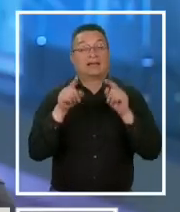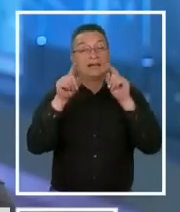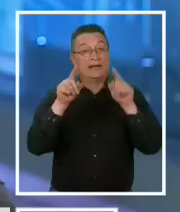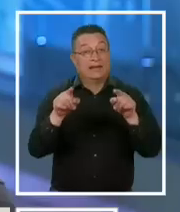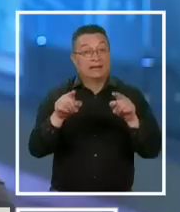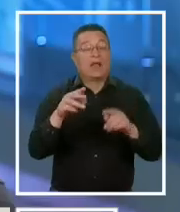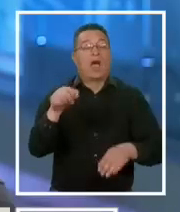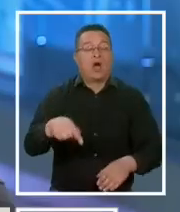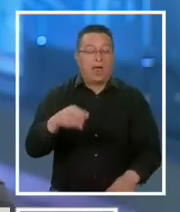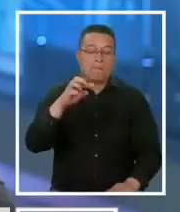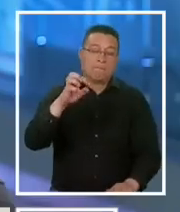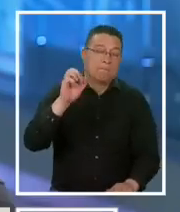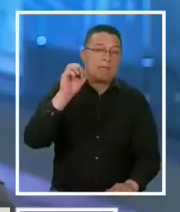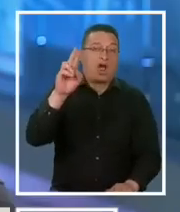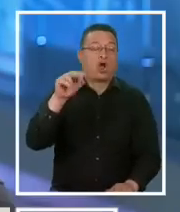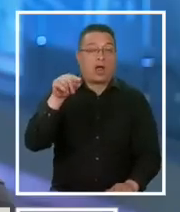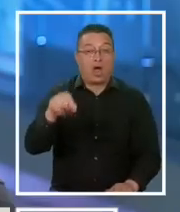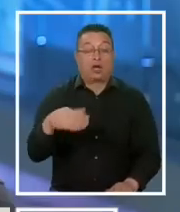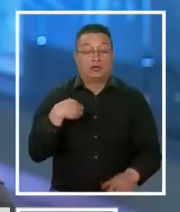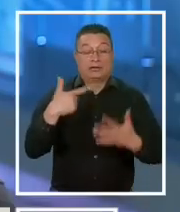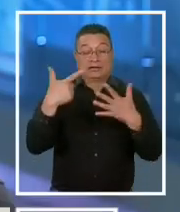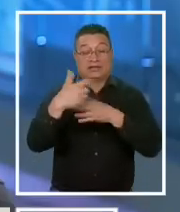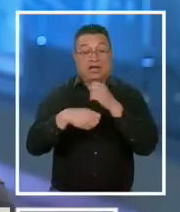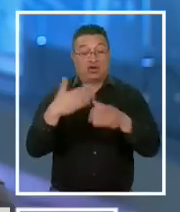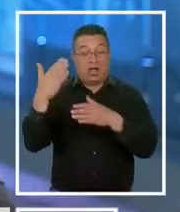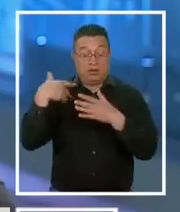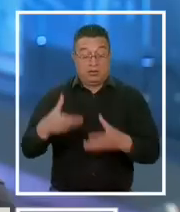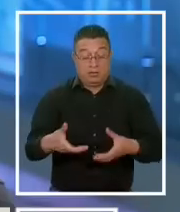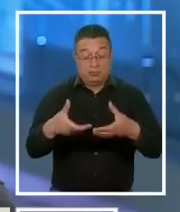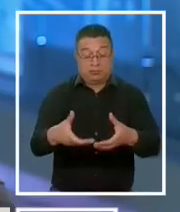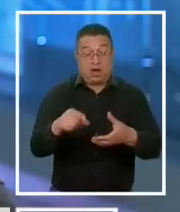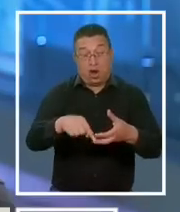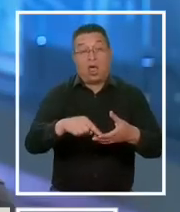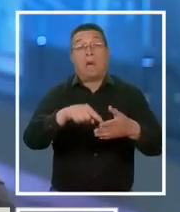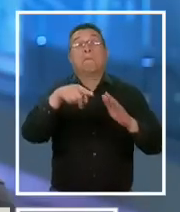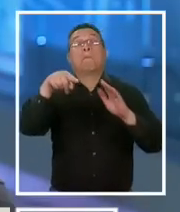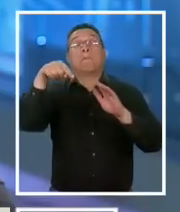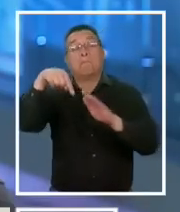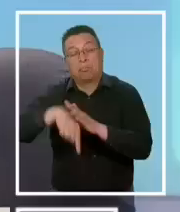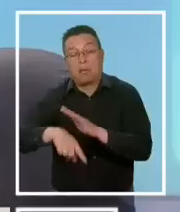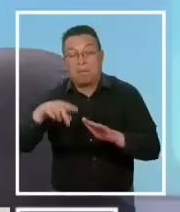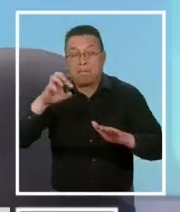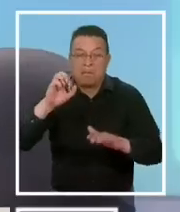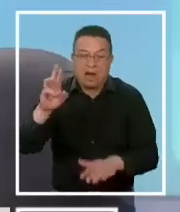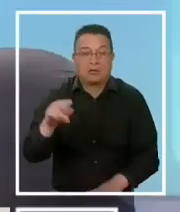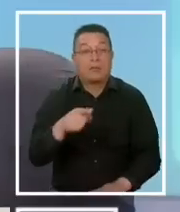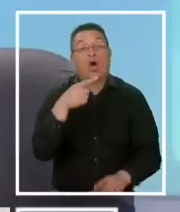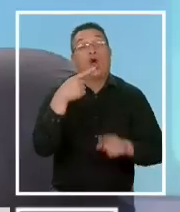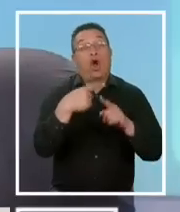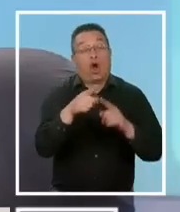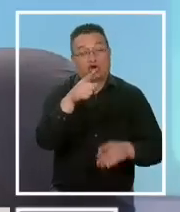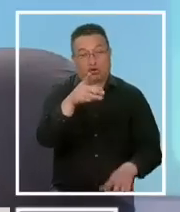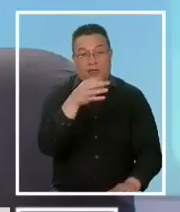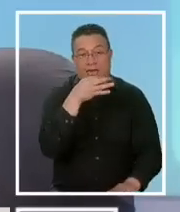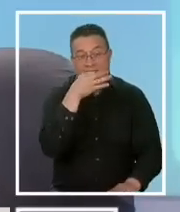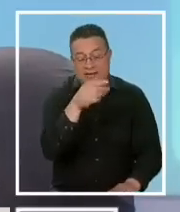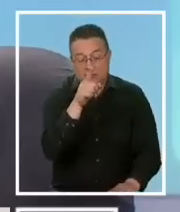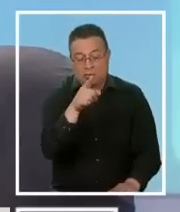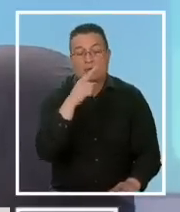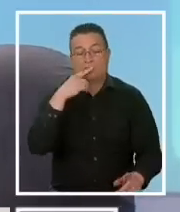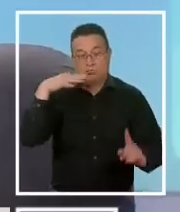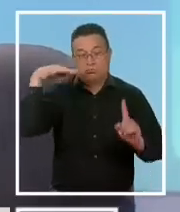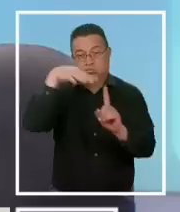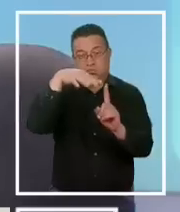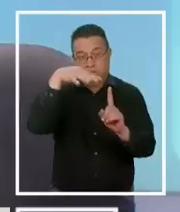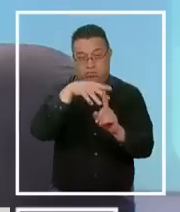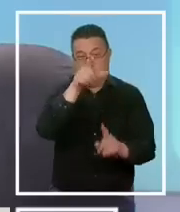peor que lo que lo dejé yo hace siete años atrás vamos a otro de los casos que usted ya lo nombró cierto que una de las de las críticas que se